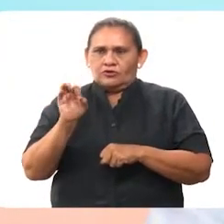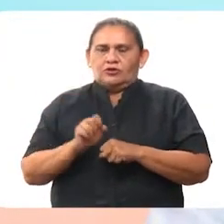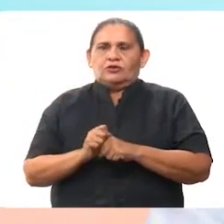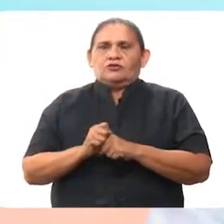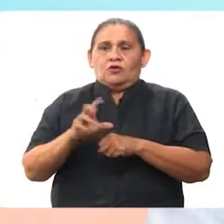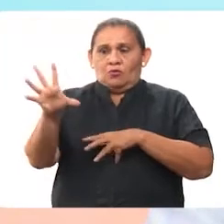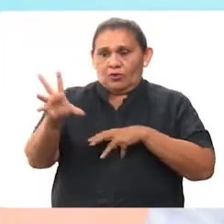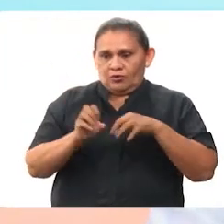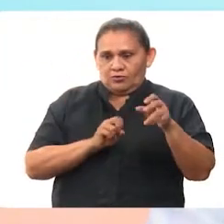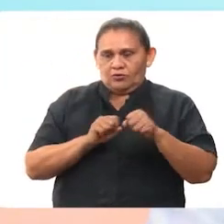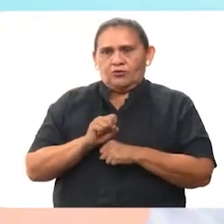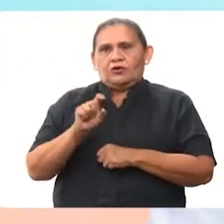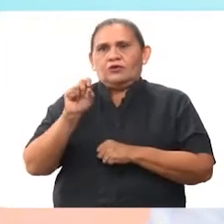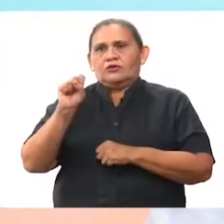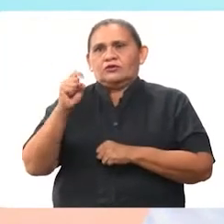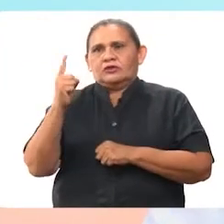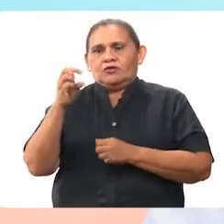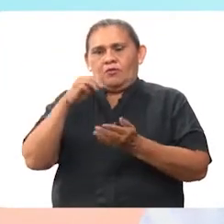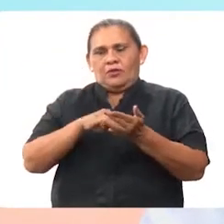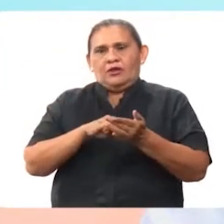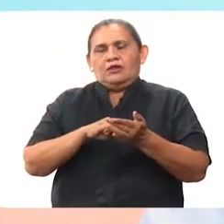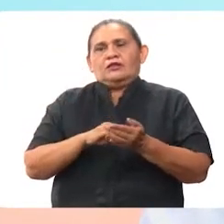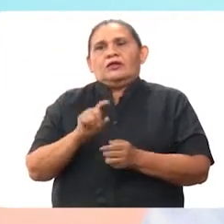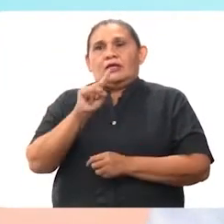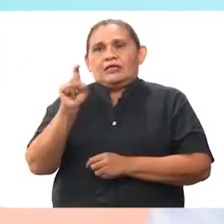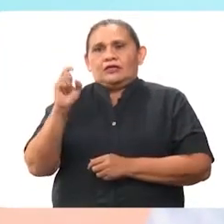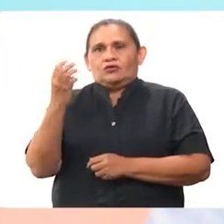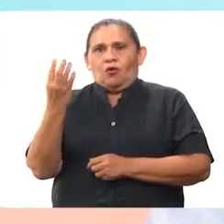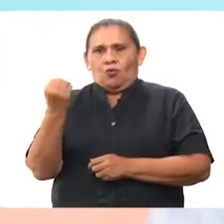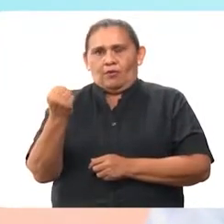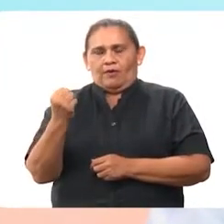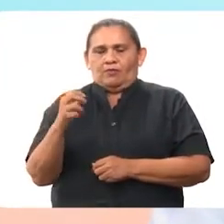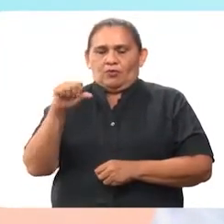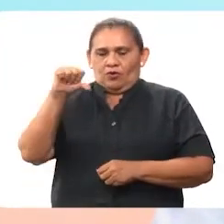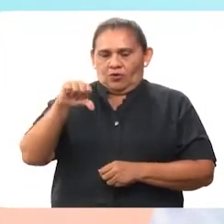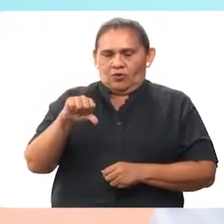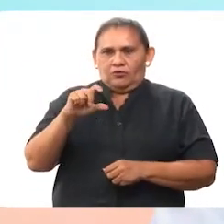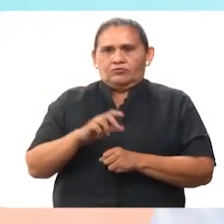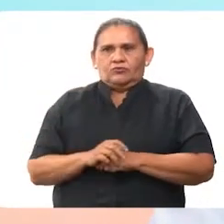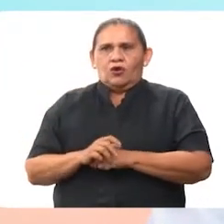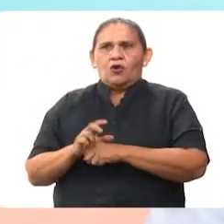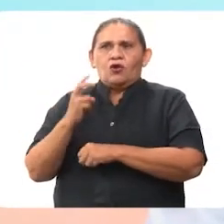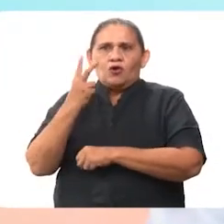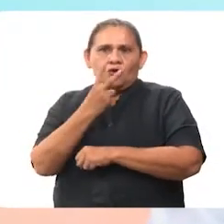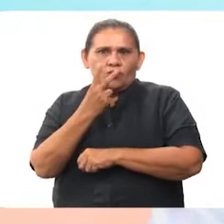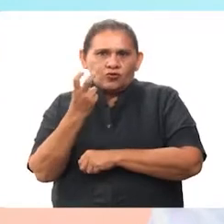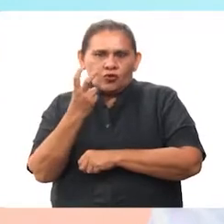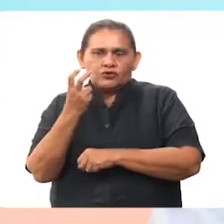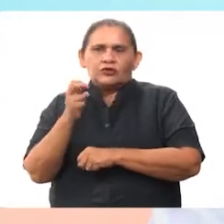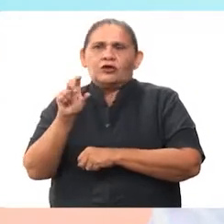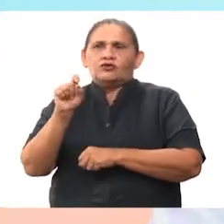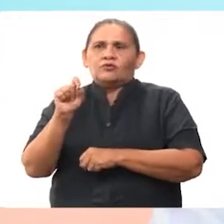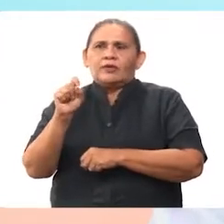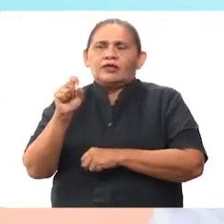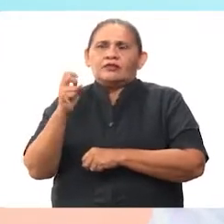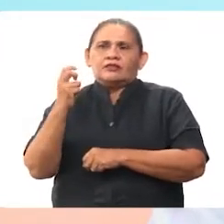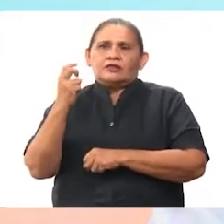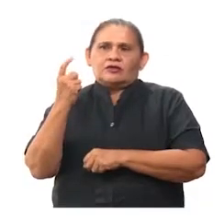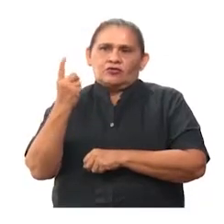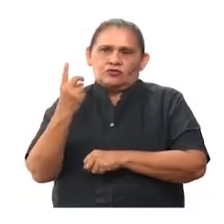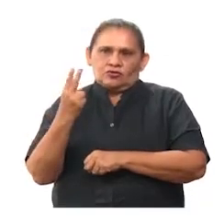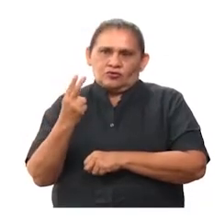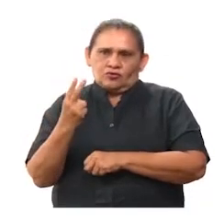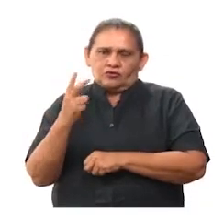contagios registrados, que son 61.109. Hoy se detectaron 222 nuevos contagios de